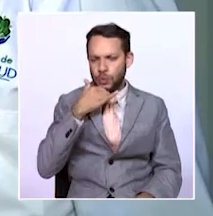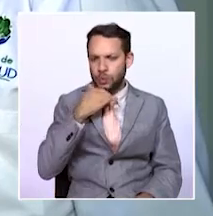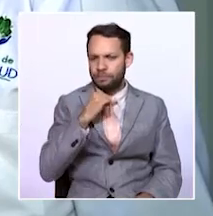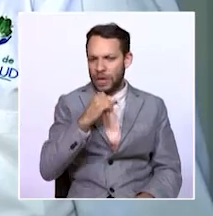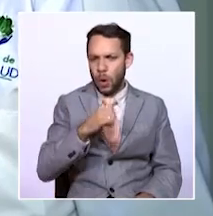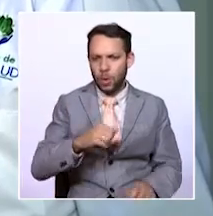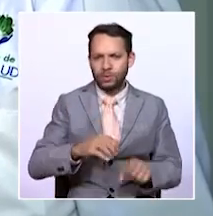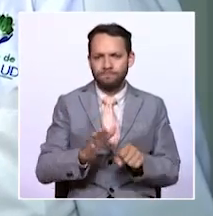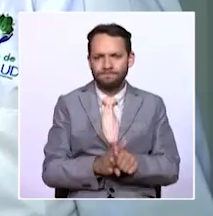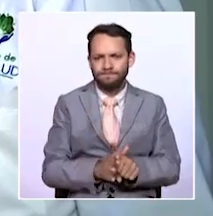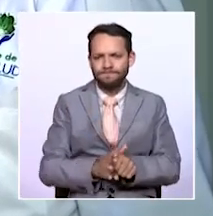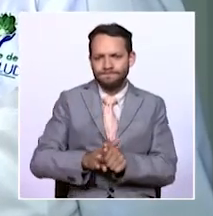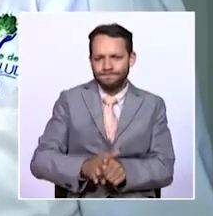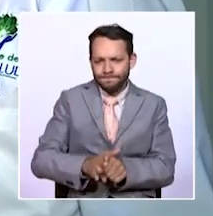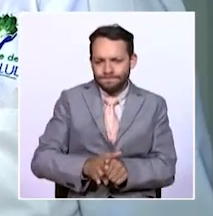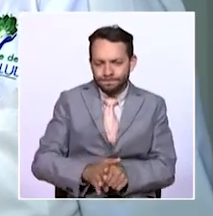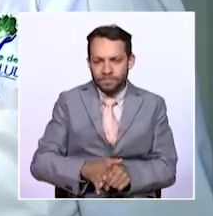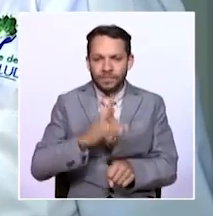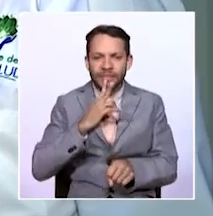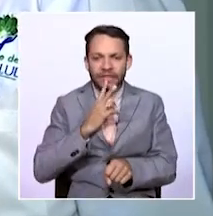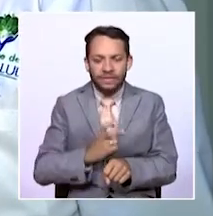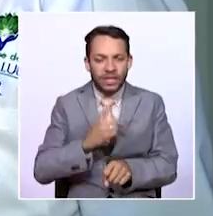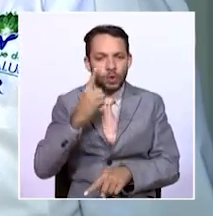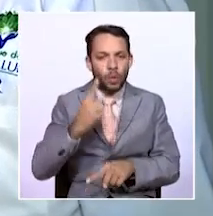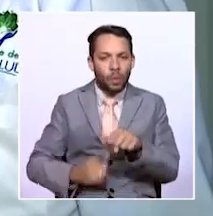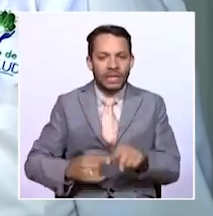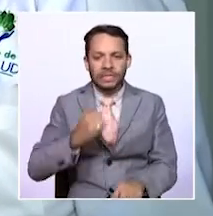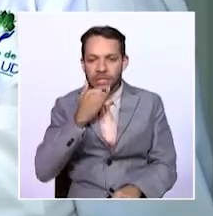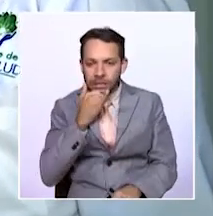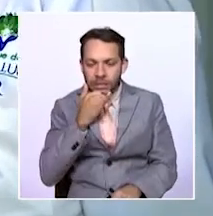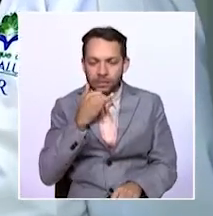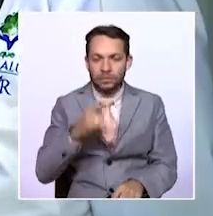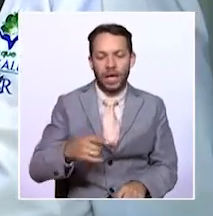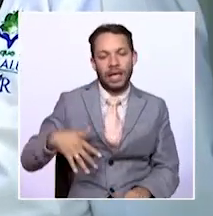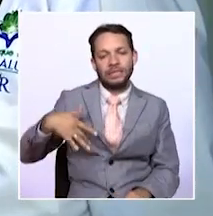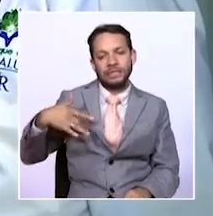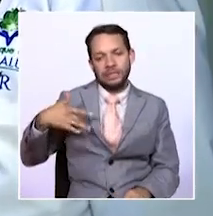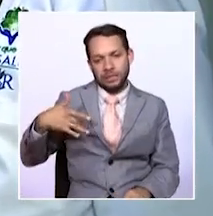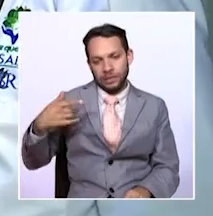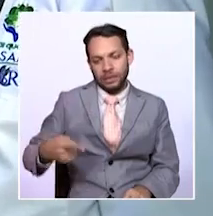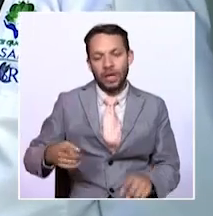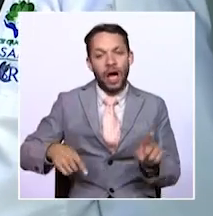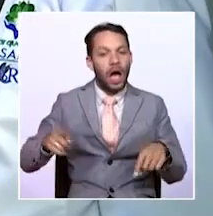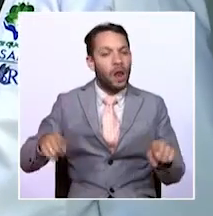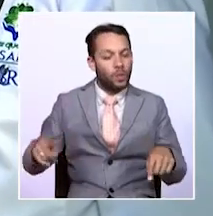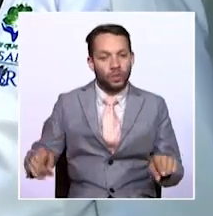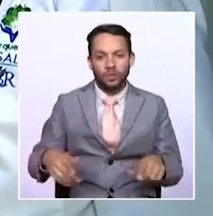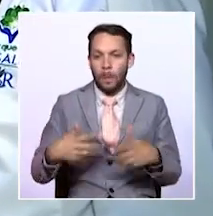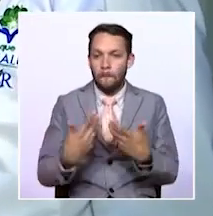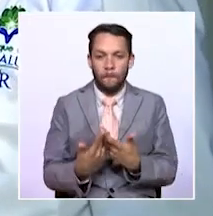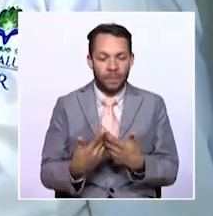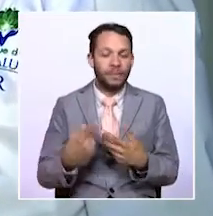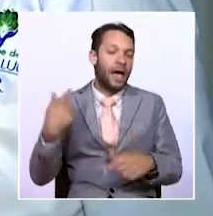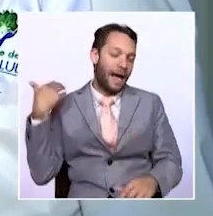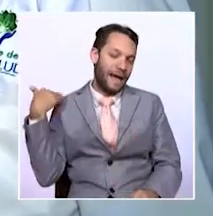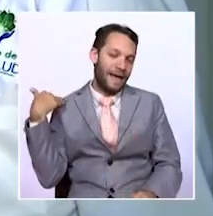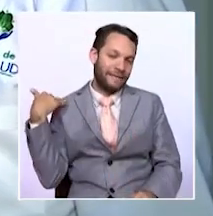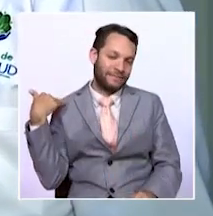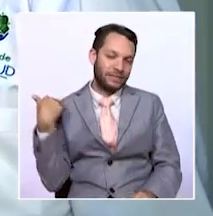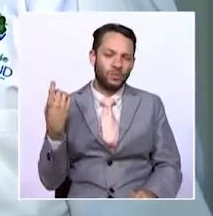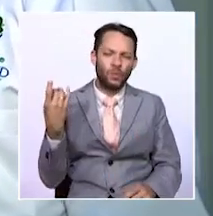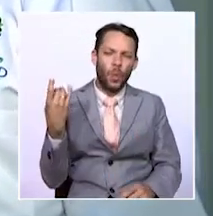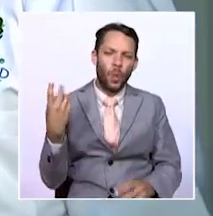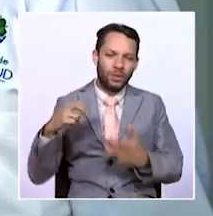presentan como este cuadro. No vamos a decir que no está el dolor, que no está el síntoma, sí está el dolor lumbar porque es una manifestación precisamente del cálculo